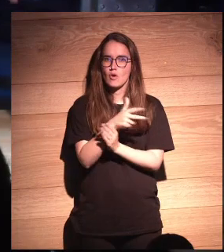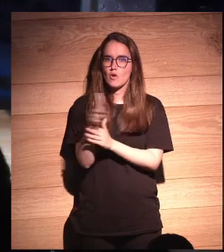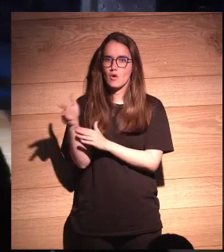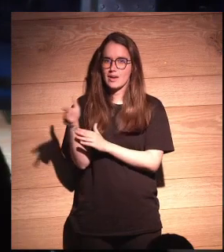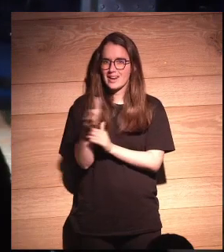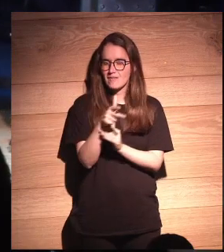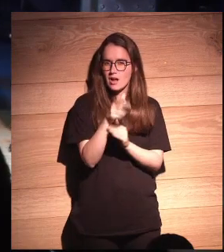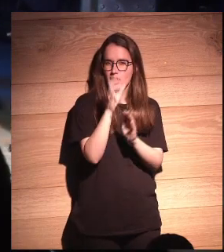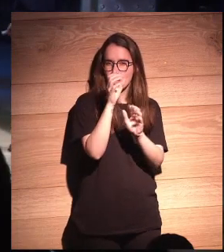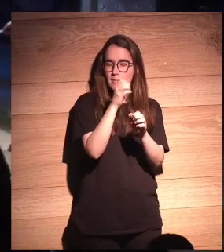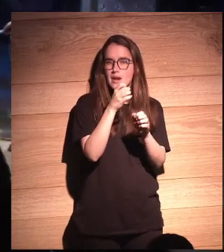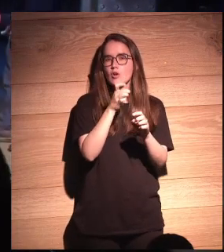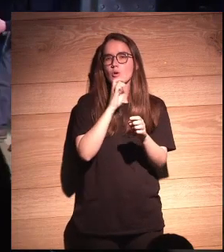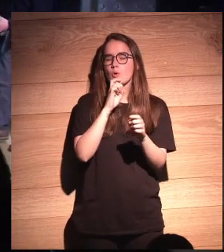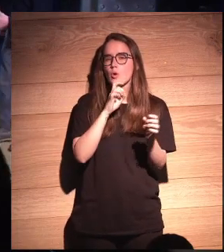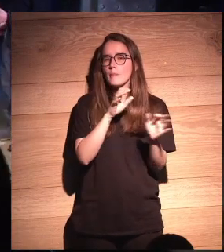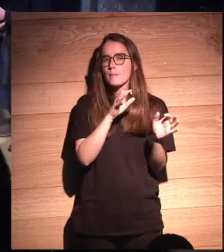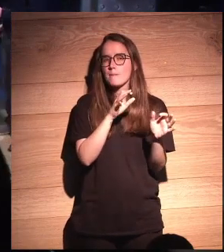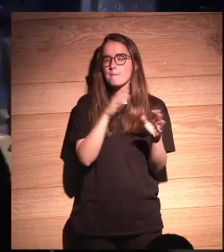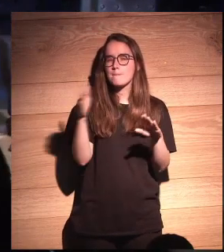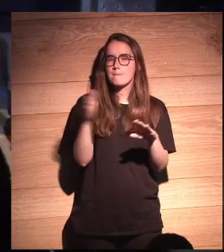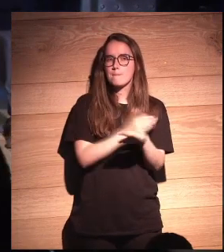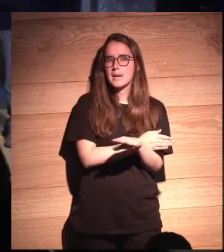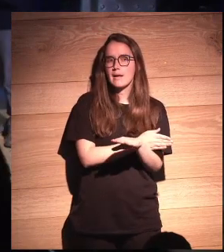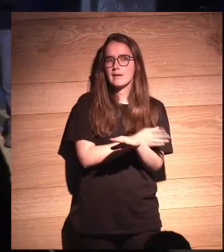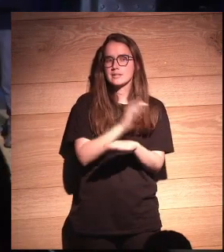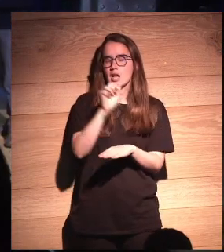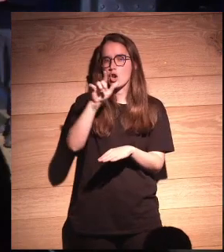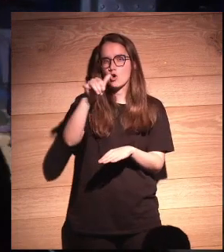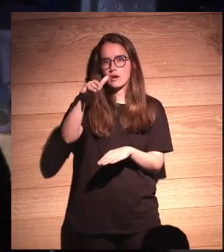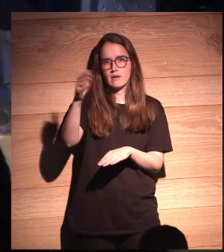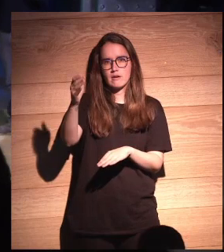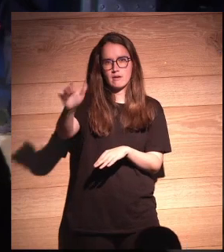cámara, haciendo un pretalonaje,